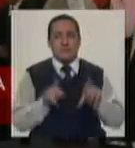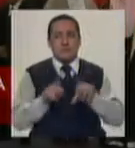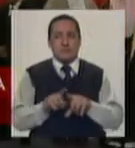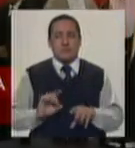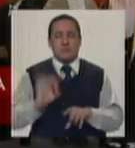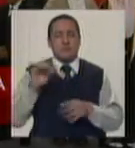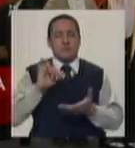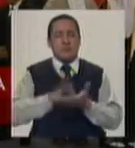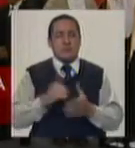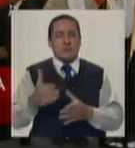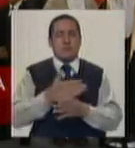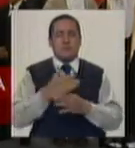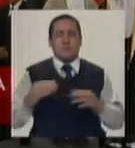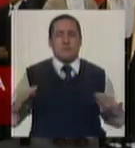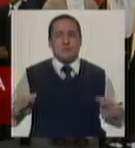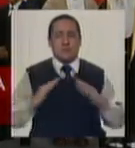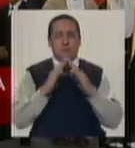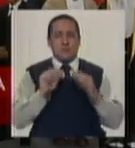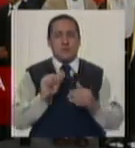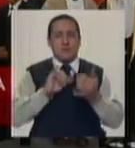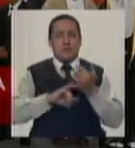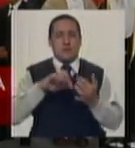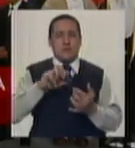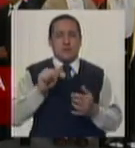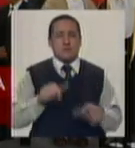que participan de esta cumbre ASPA